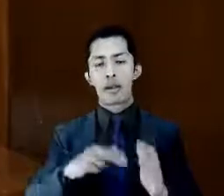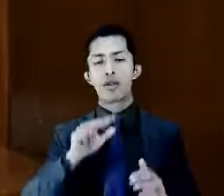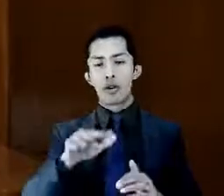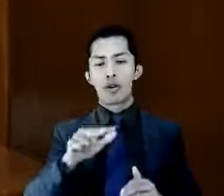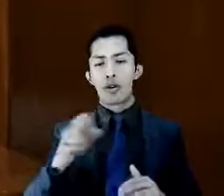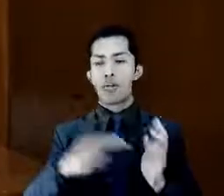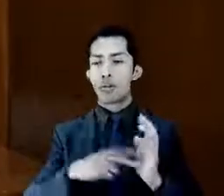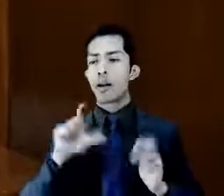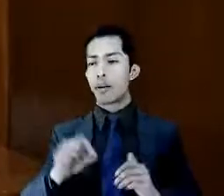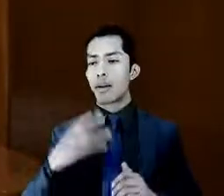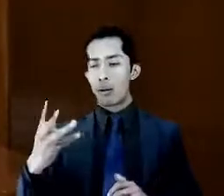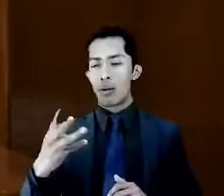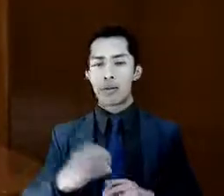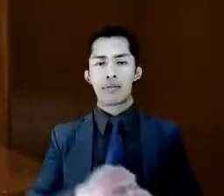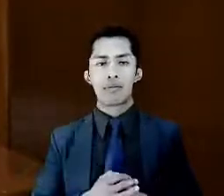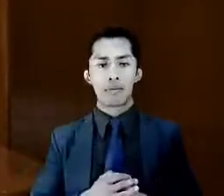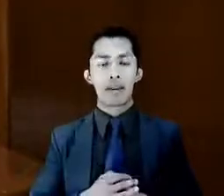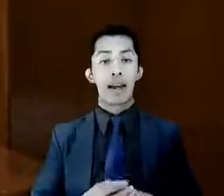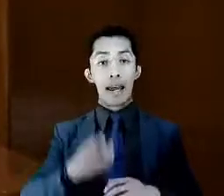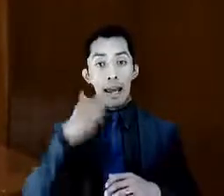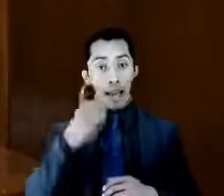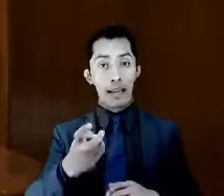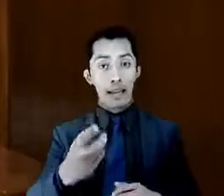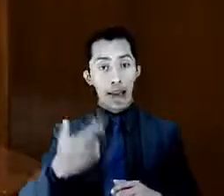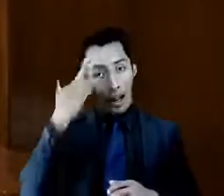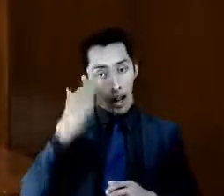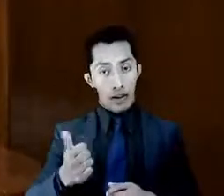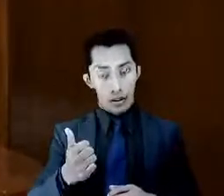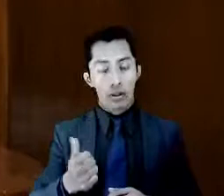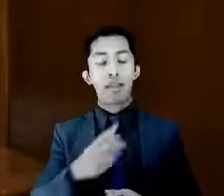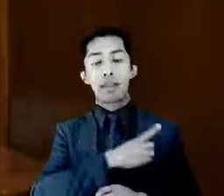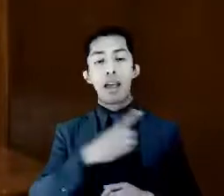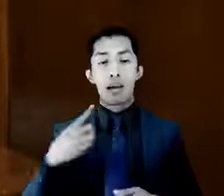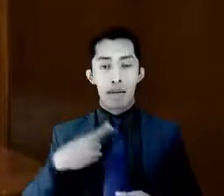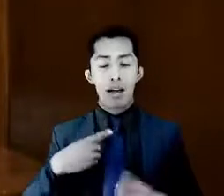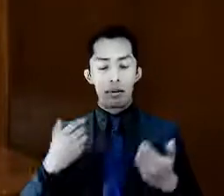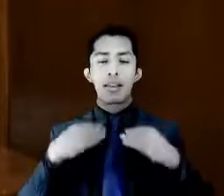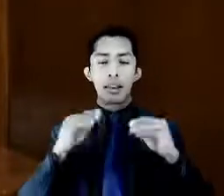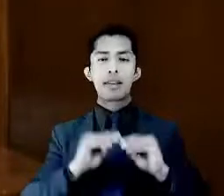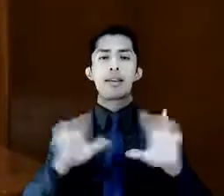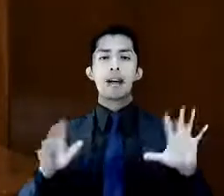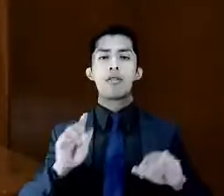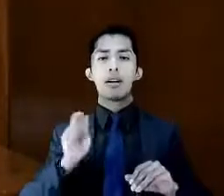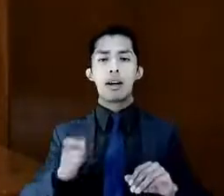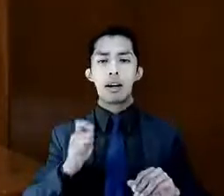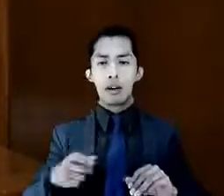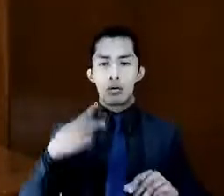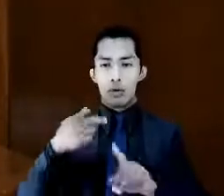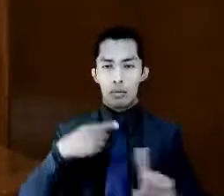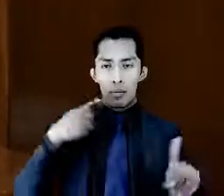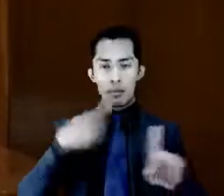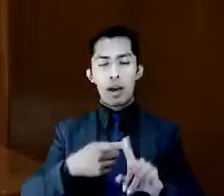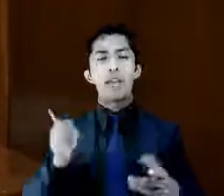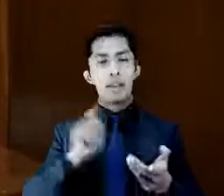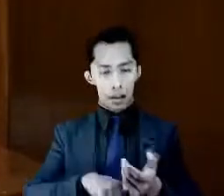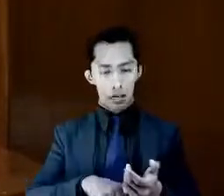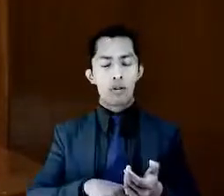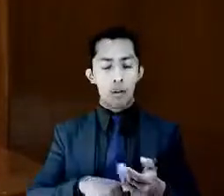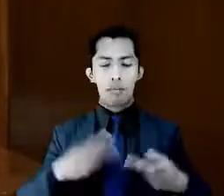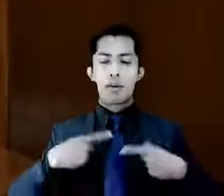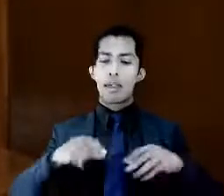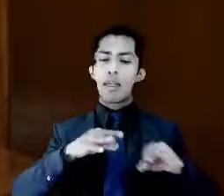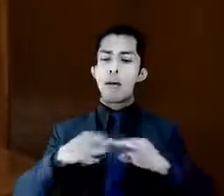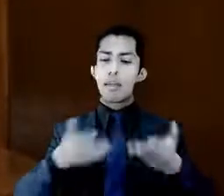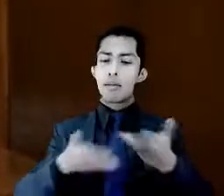a 2024. Bajo esta tesitura, debemos de tener claro que es el propósito del servicio